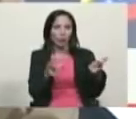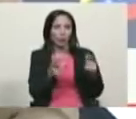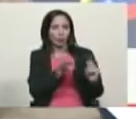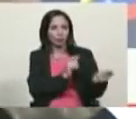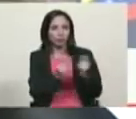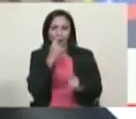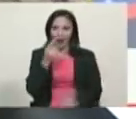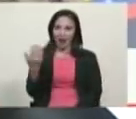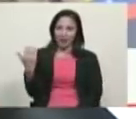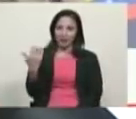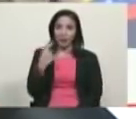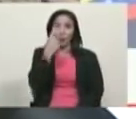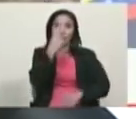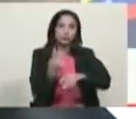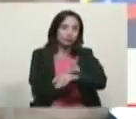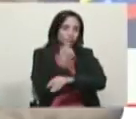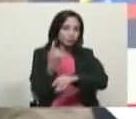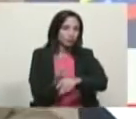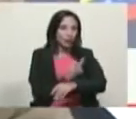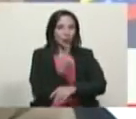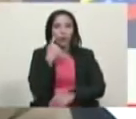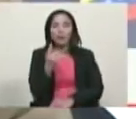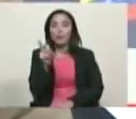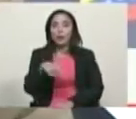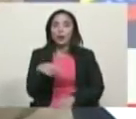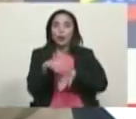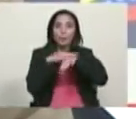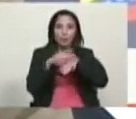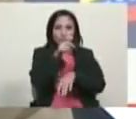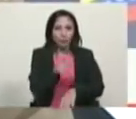Ayer estuve hablando una hora con el primer ministro